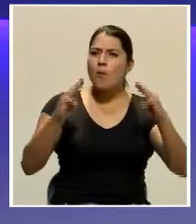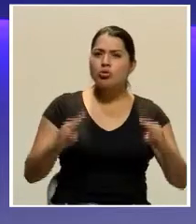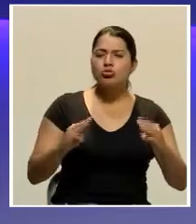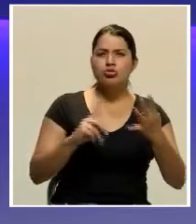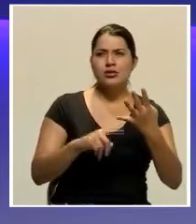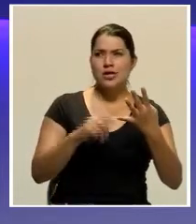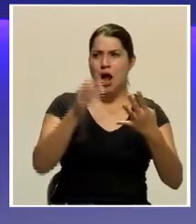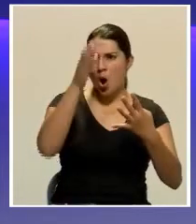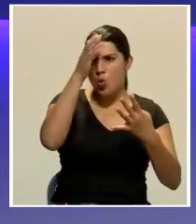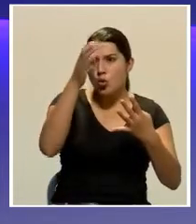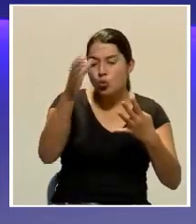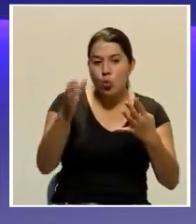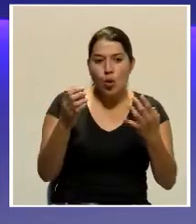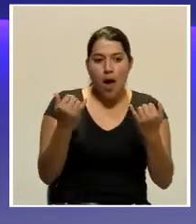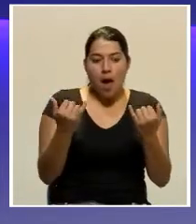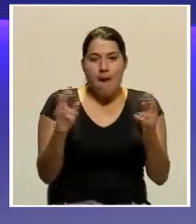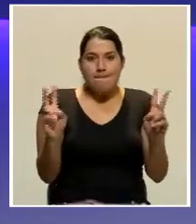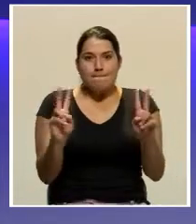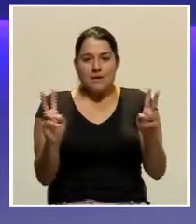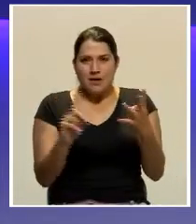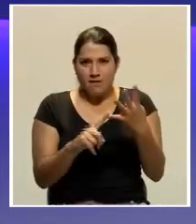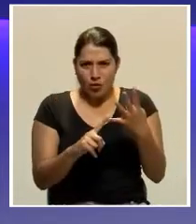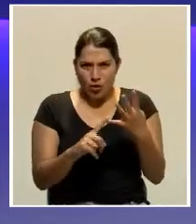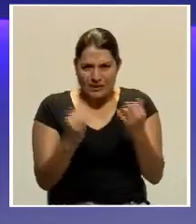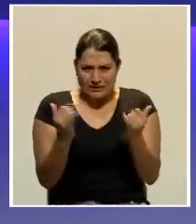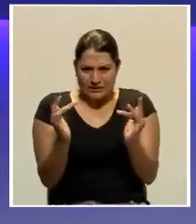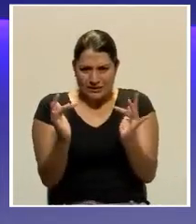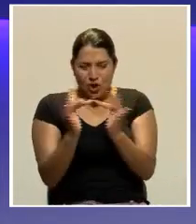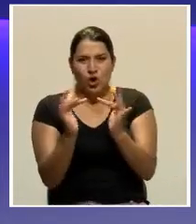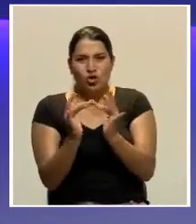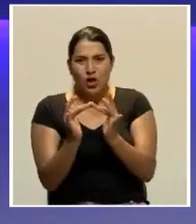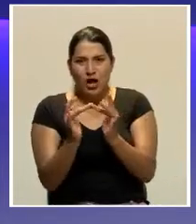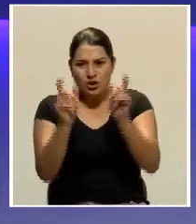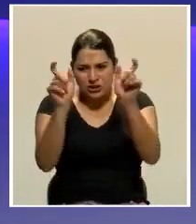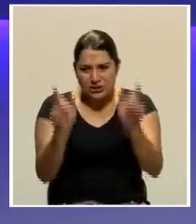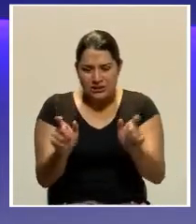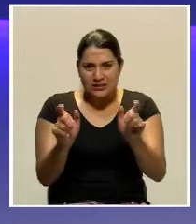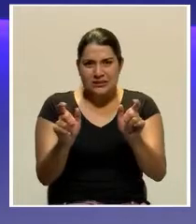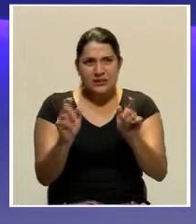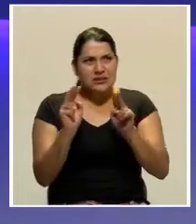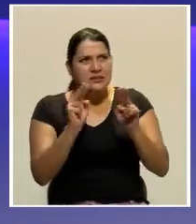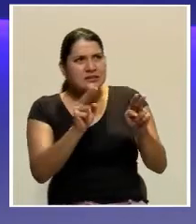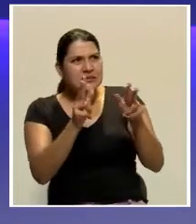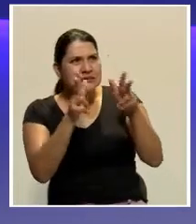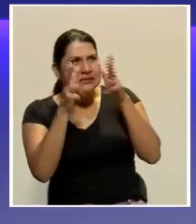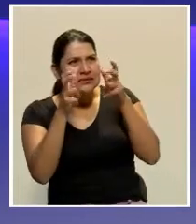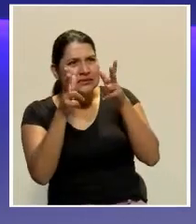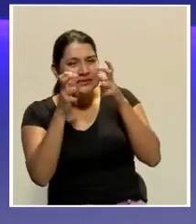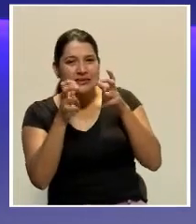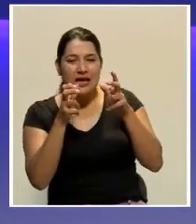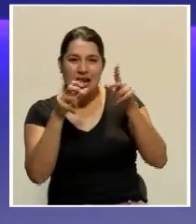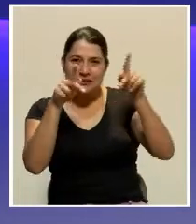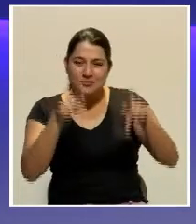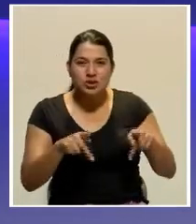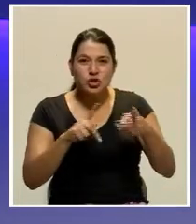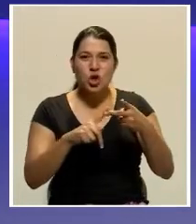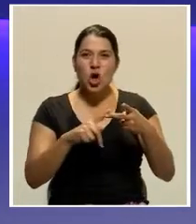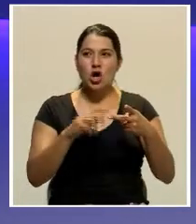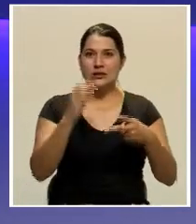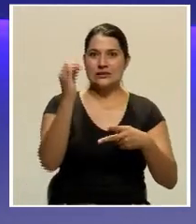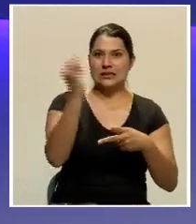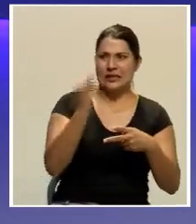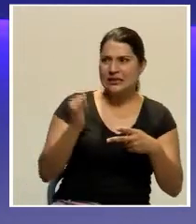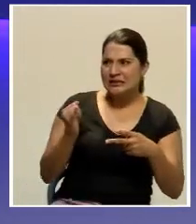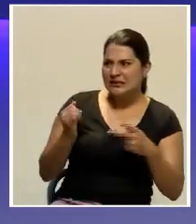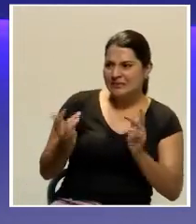la cultura en vivo. Ese cara a cara que alimenta al público y a los artistas, y que